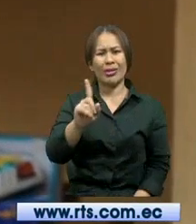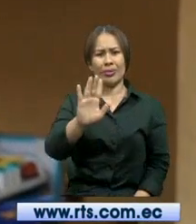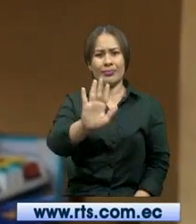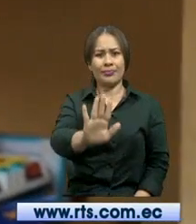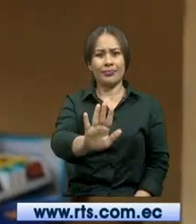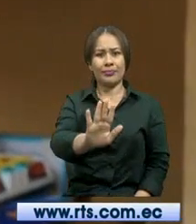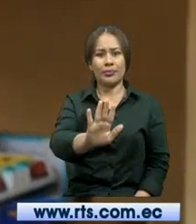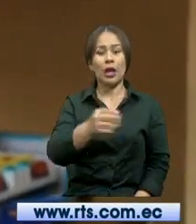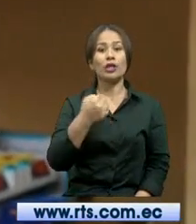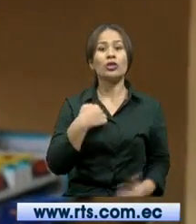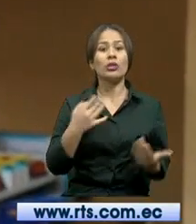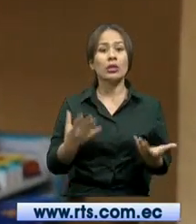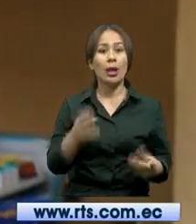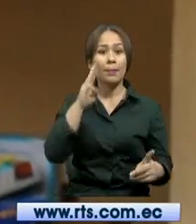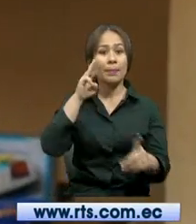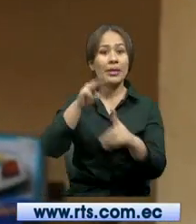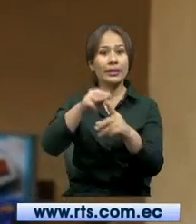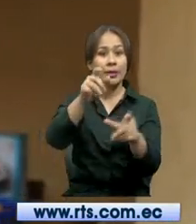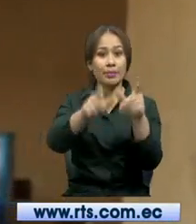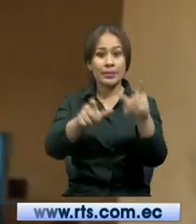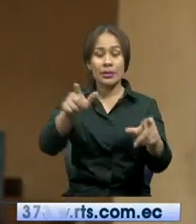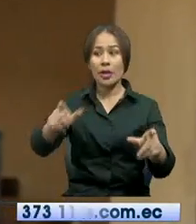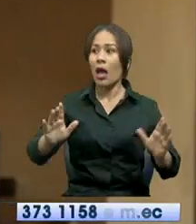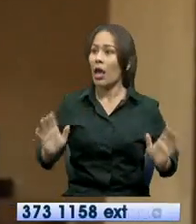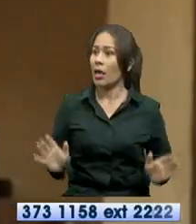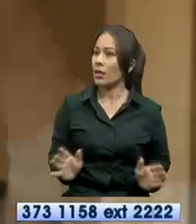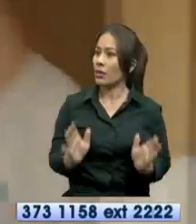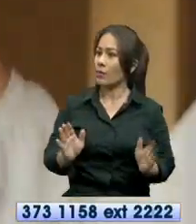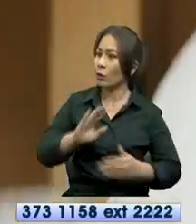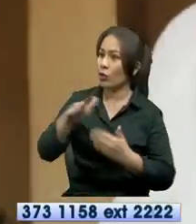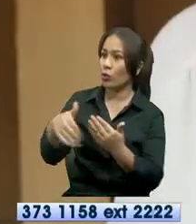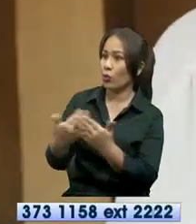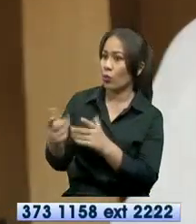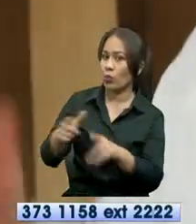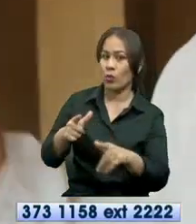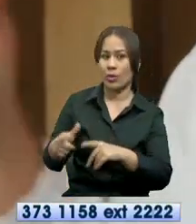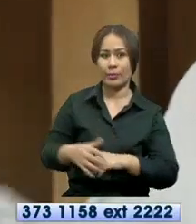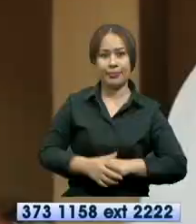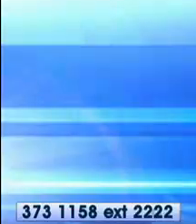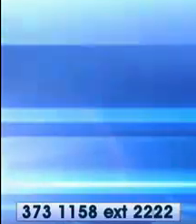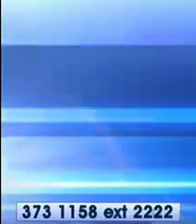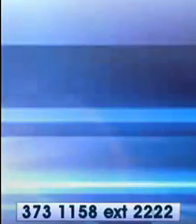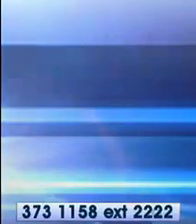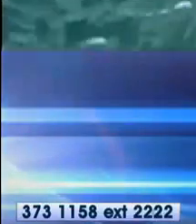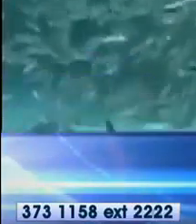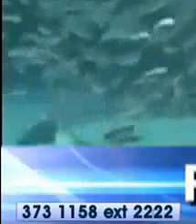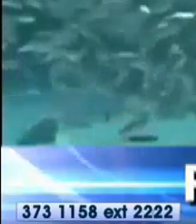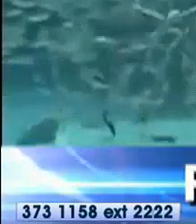sobre todo dar un mensaje a los sarumeños de reactivación en todos los sentidos.